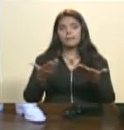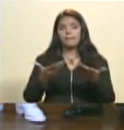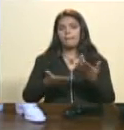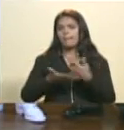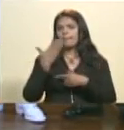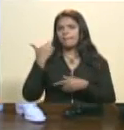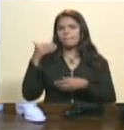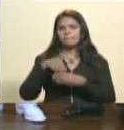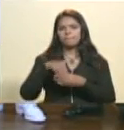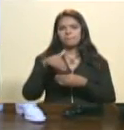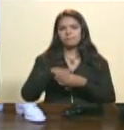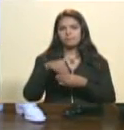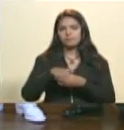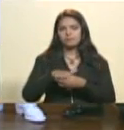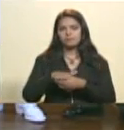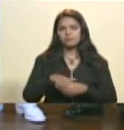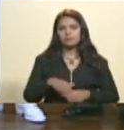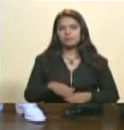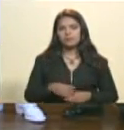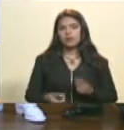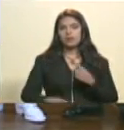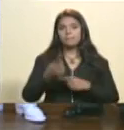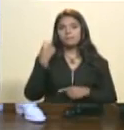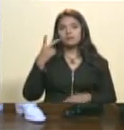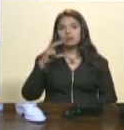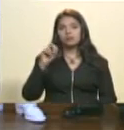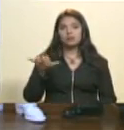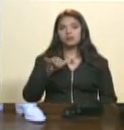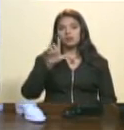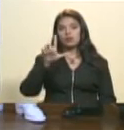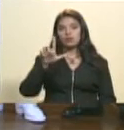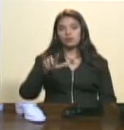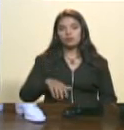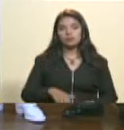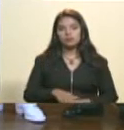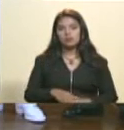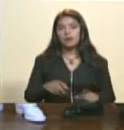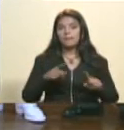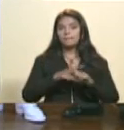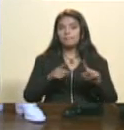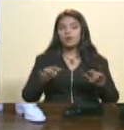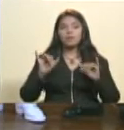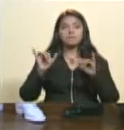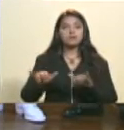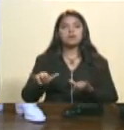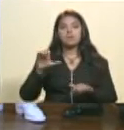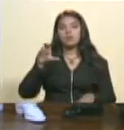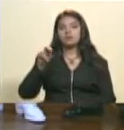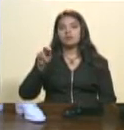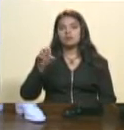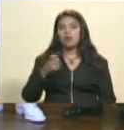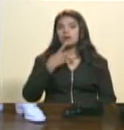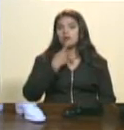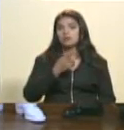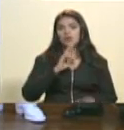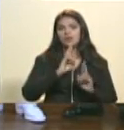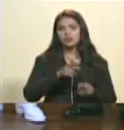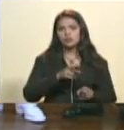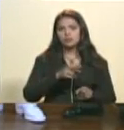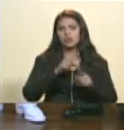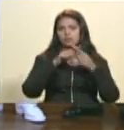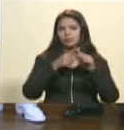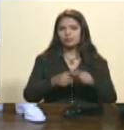última expresión popular el pasado 30 de julio. Pero fue el mismo que emitió los mismos